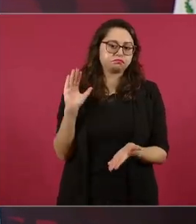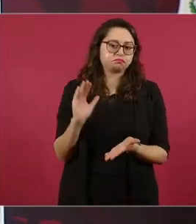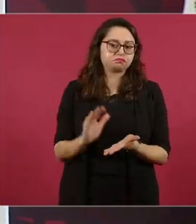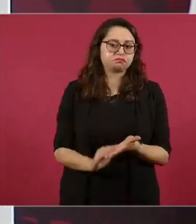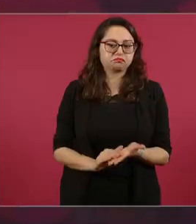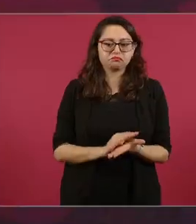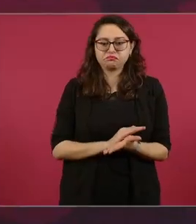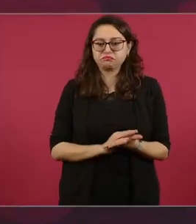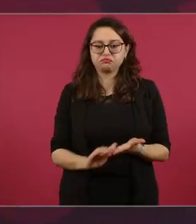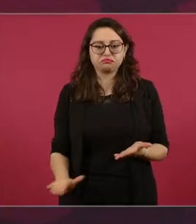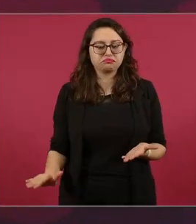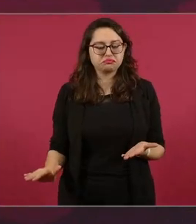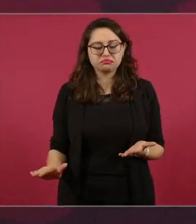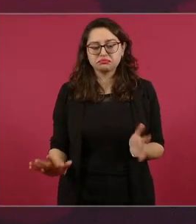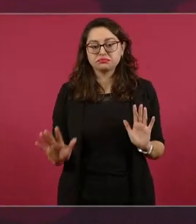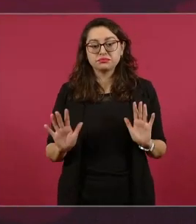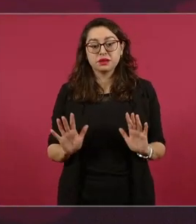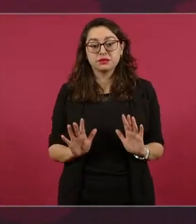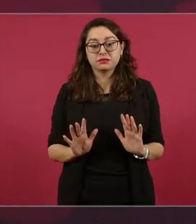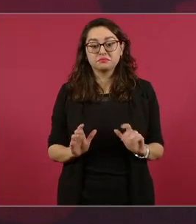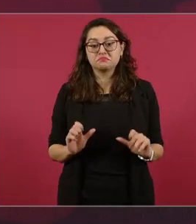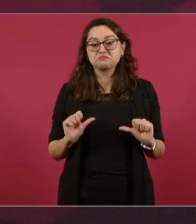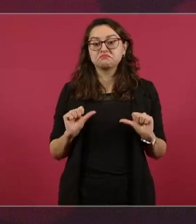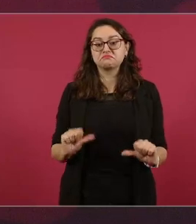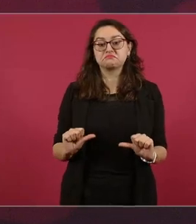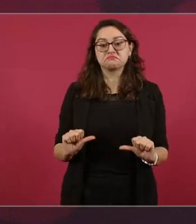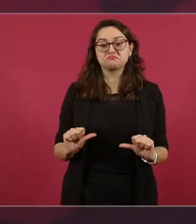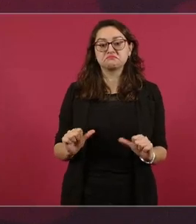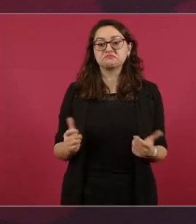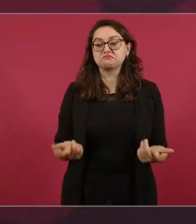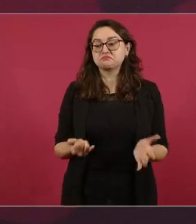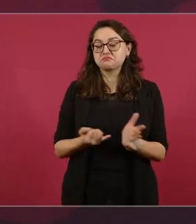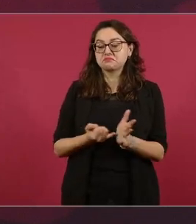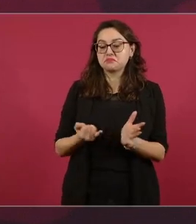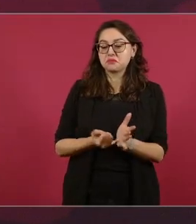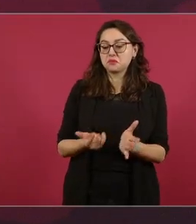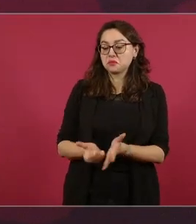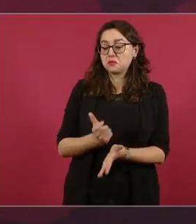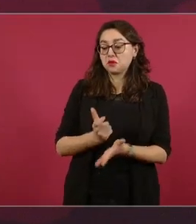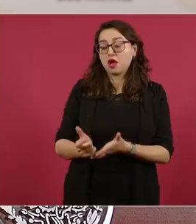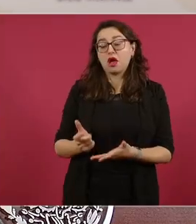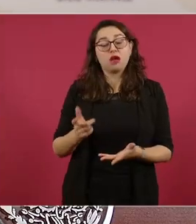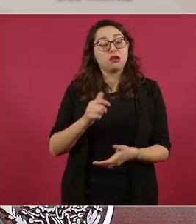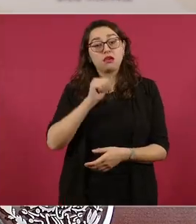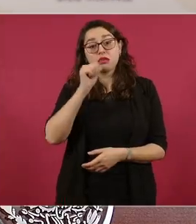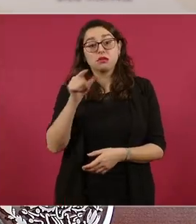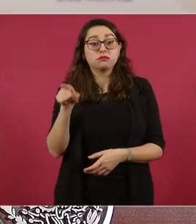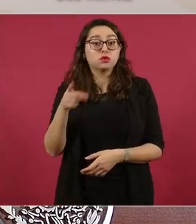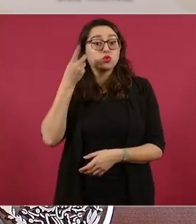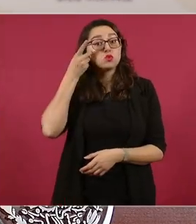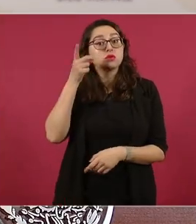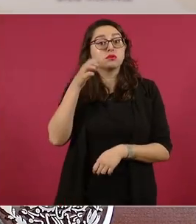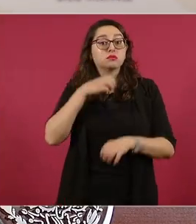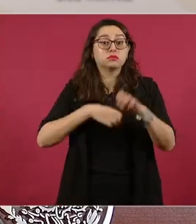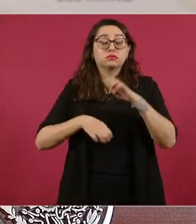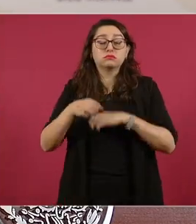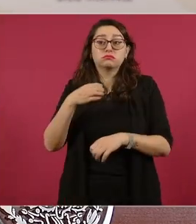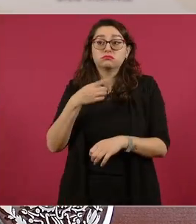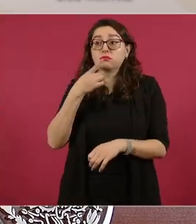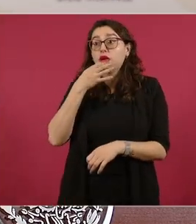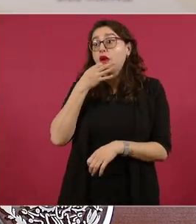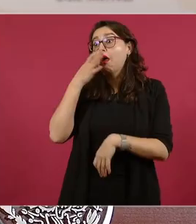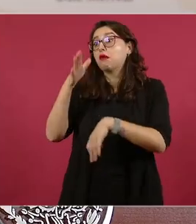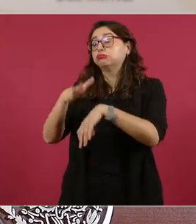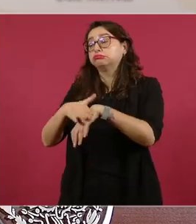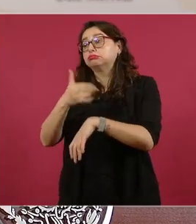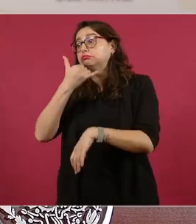y al final no hay utilidades. Y si no hay utilidades, pues no se